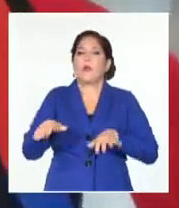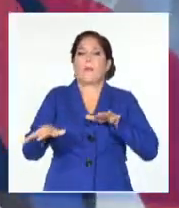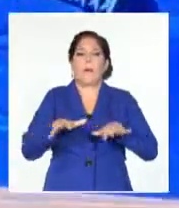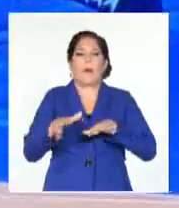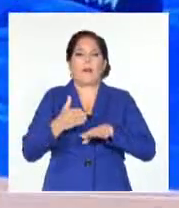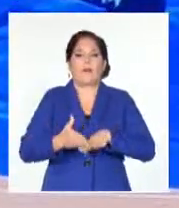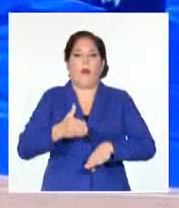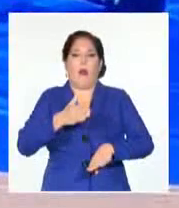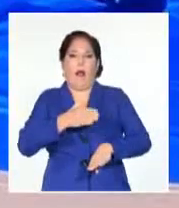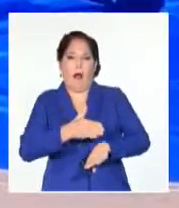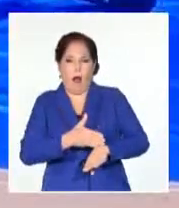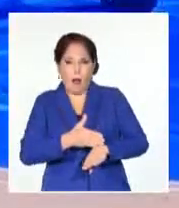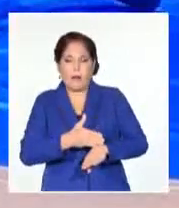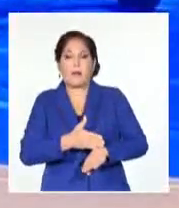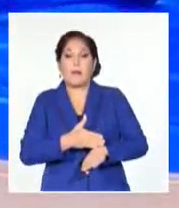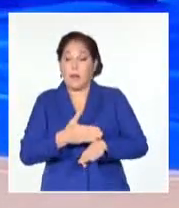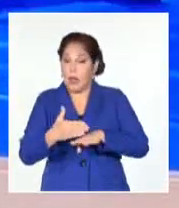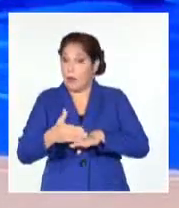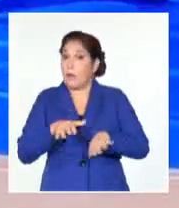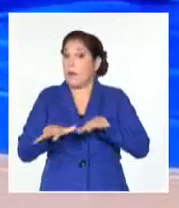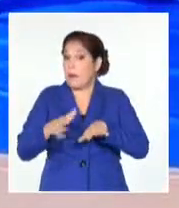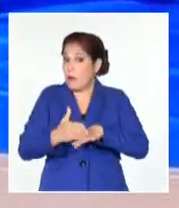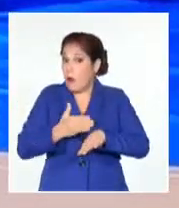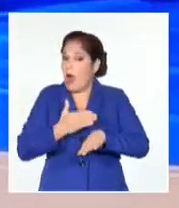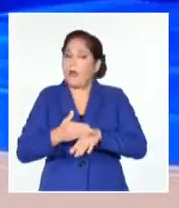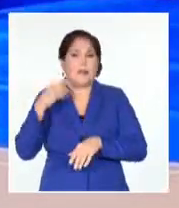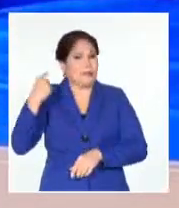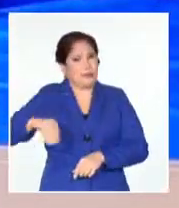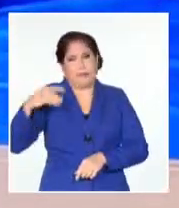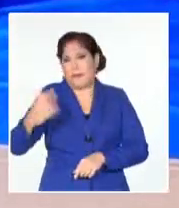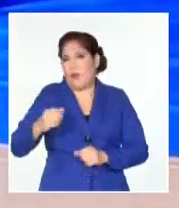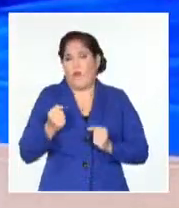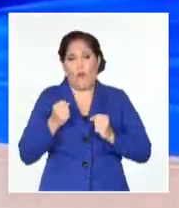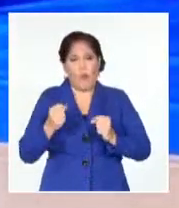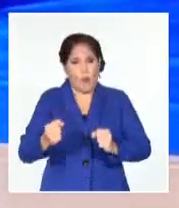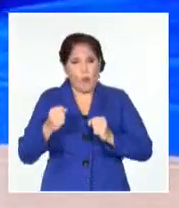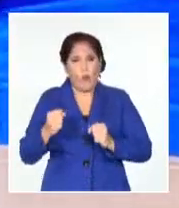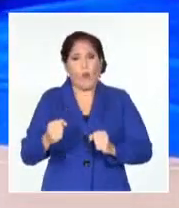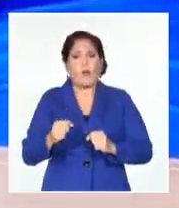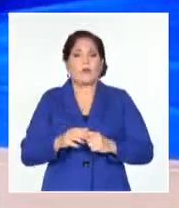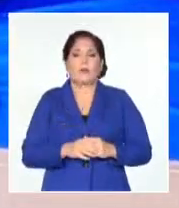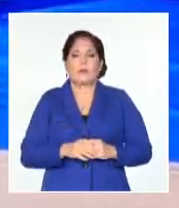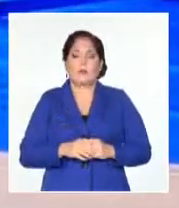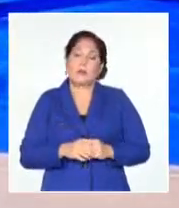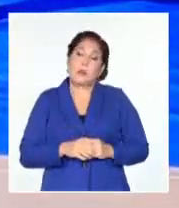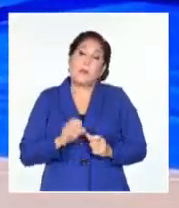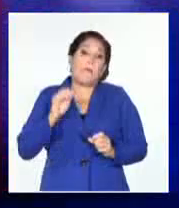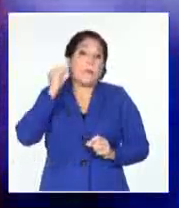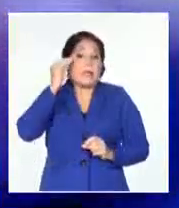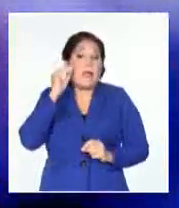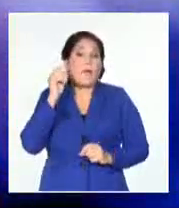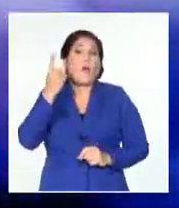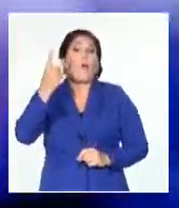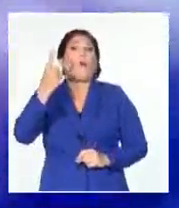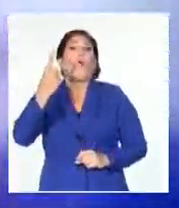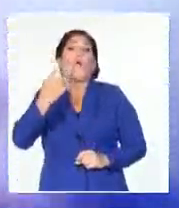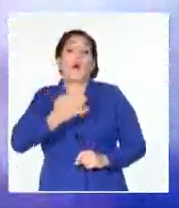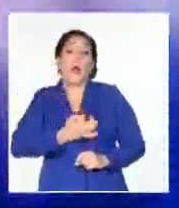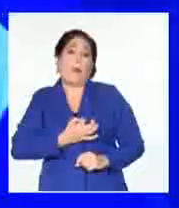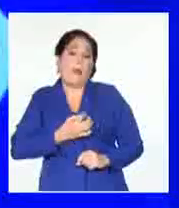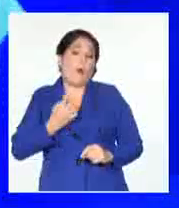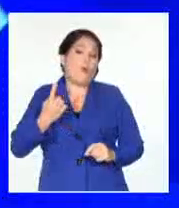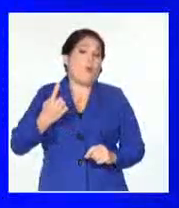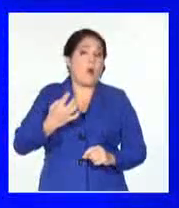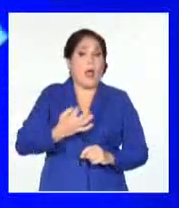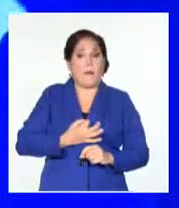bueno, fue muy productivo esa preparación. Las expectativas, sí, teníamos expectativas con Octa de medalla y con